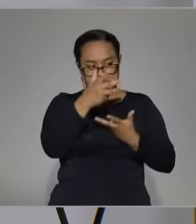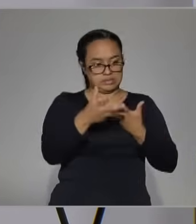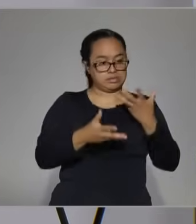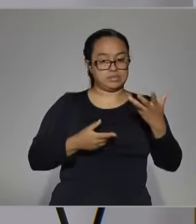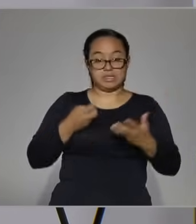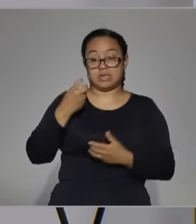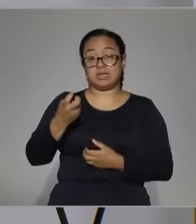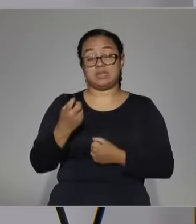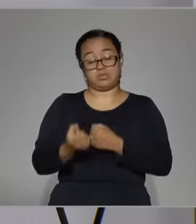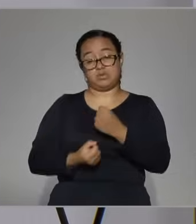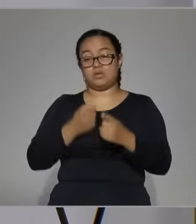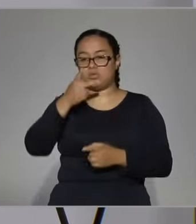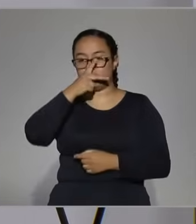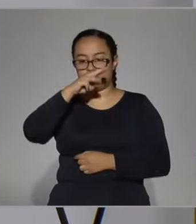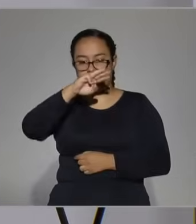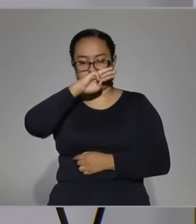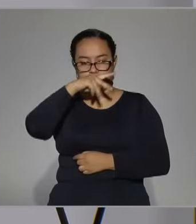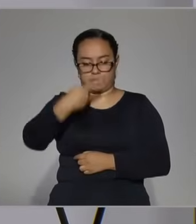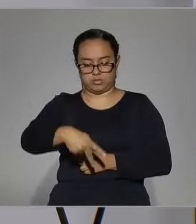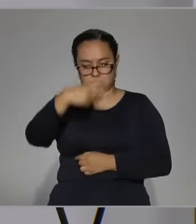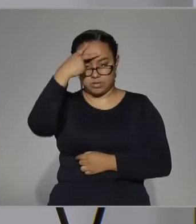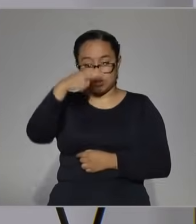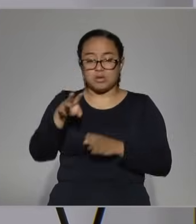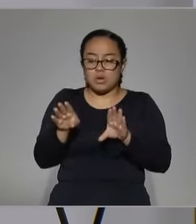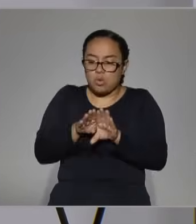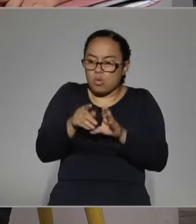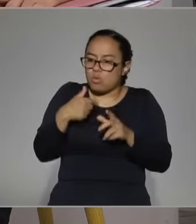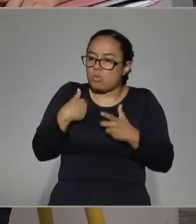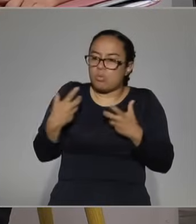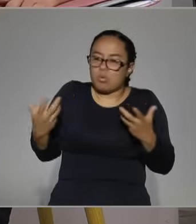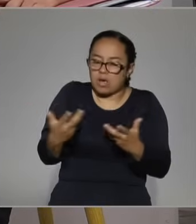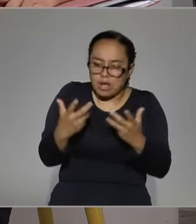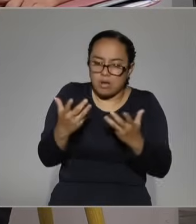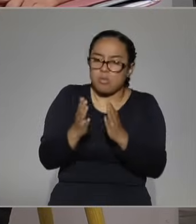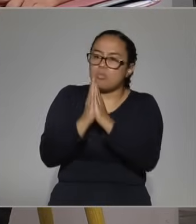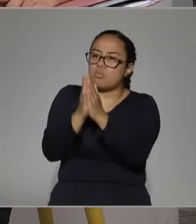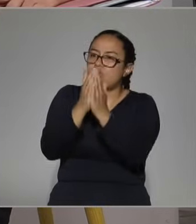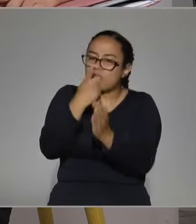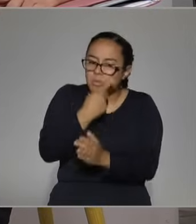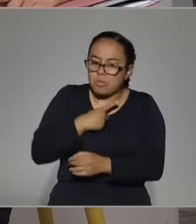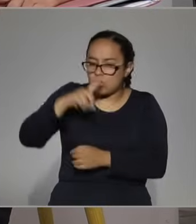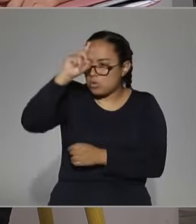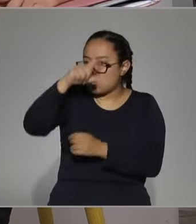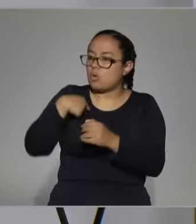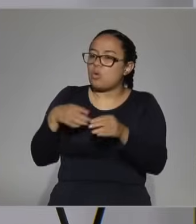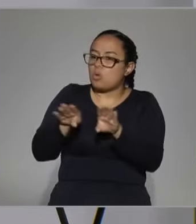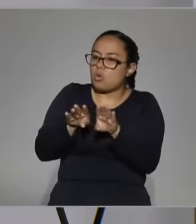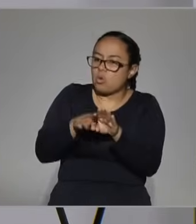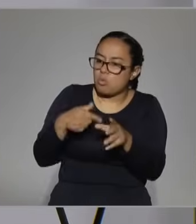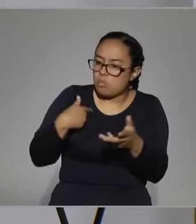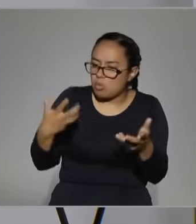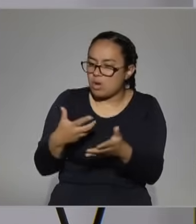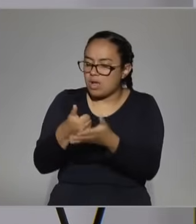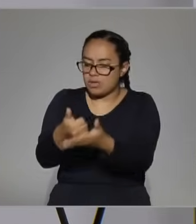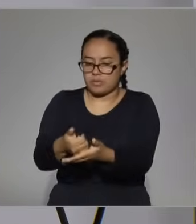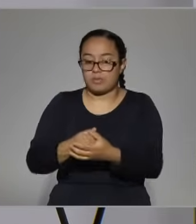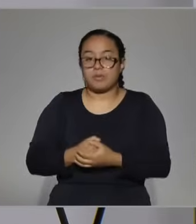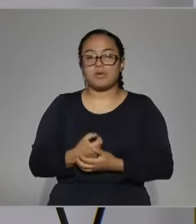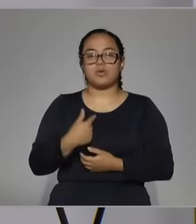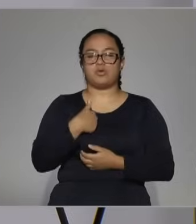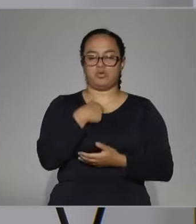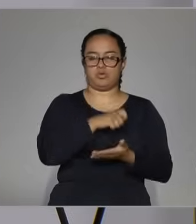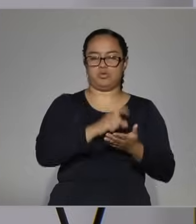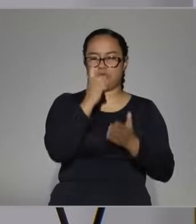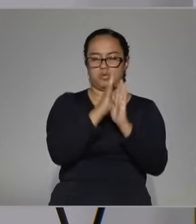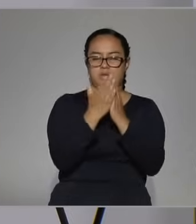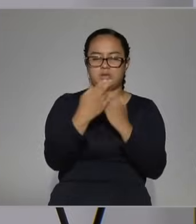yo creo, de muchos de los padres de México hoy. ¿Cómo le hago? Oye, por favor, dime cómo le hago. Y para eso, bueno, yo nada más les quiero decir que escribí un libro